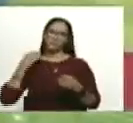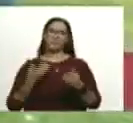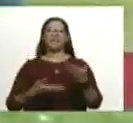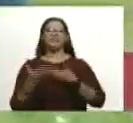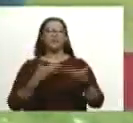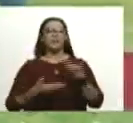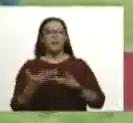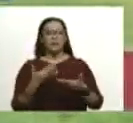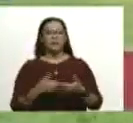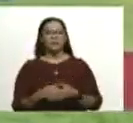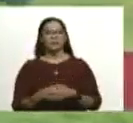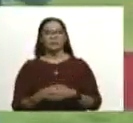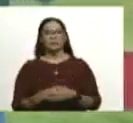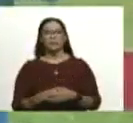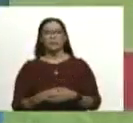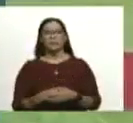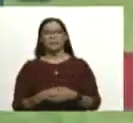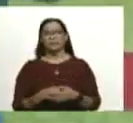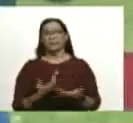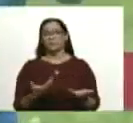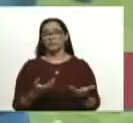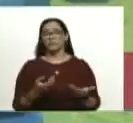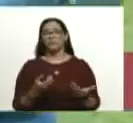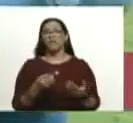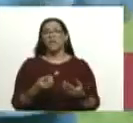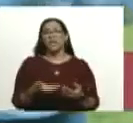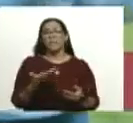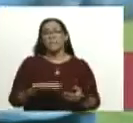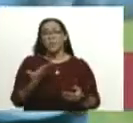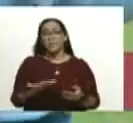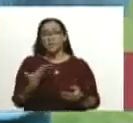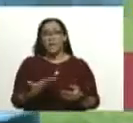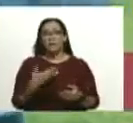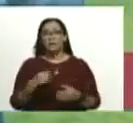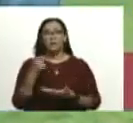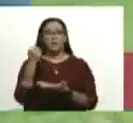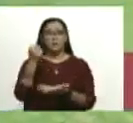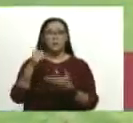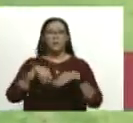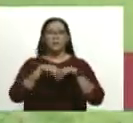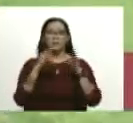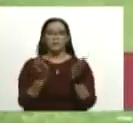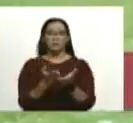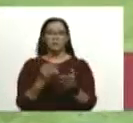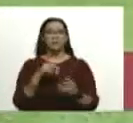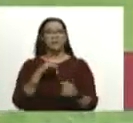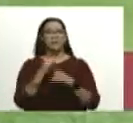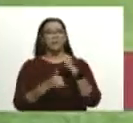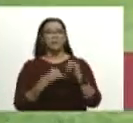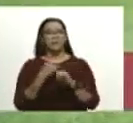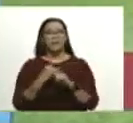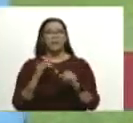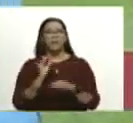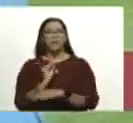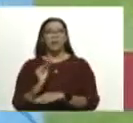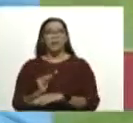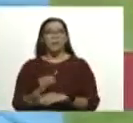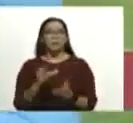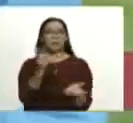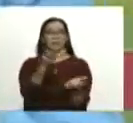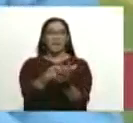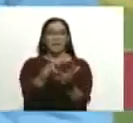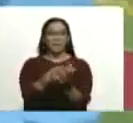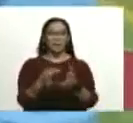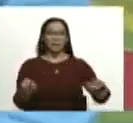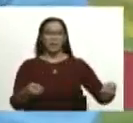programas importantísimos y que son banderas y que han sido objeto de premios a nivel internacional, que es el programa de conservación del caimán del Orinoco y el